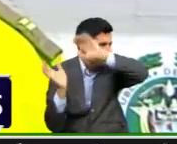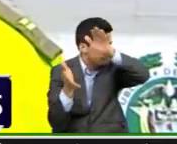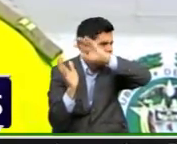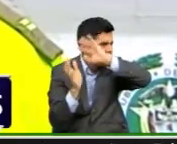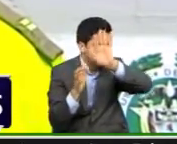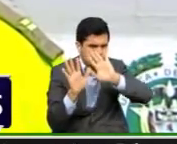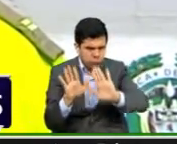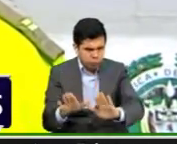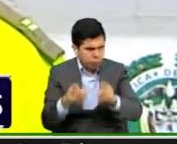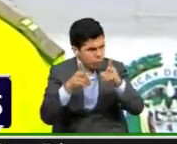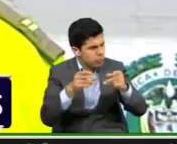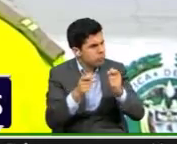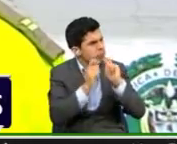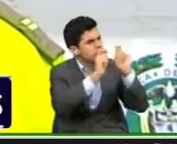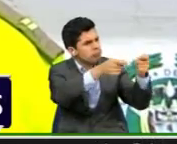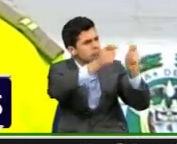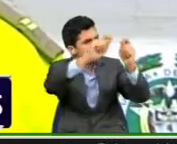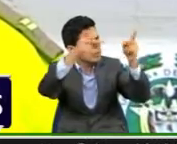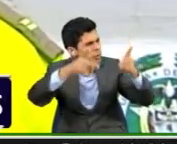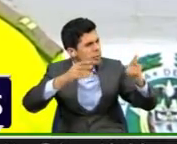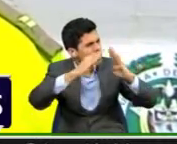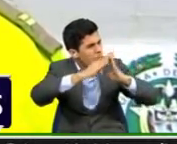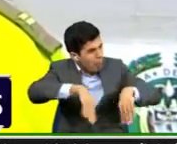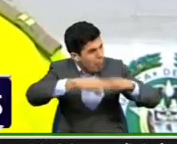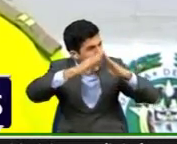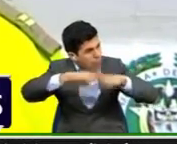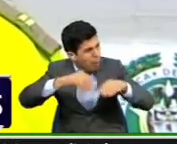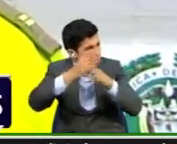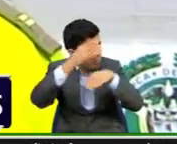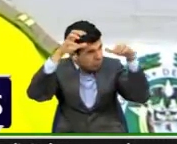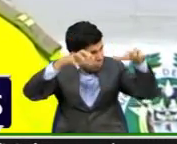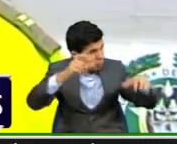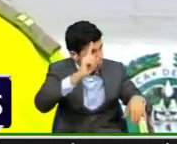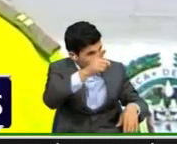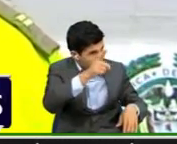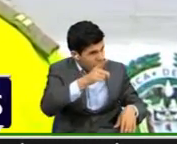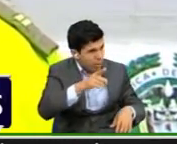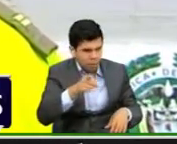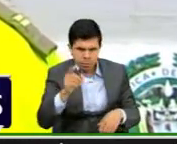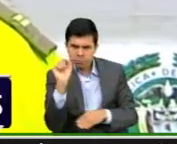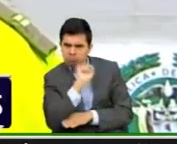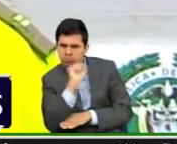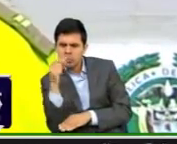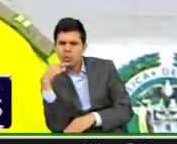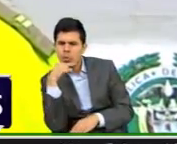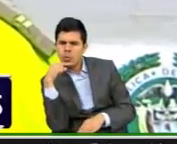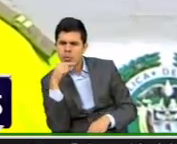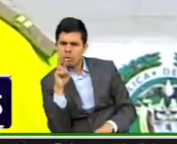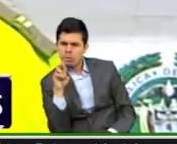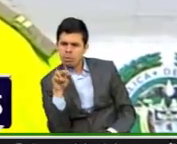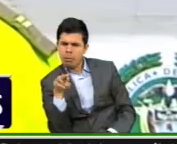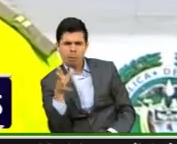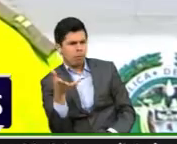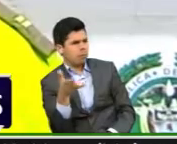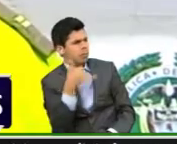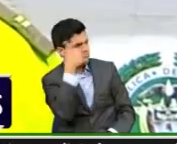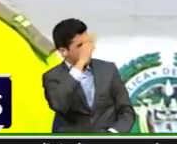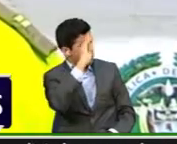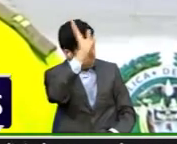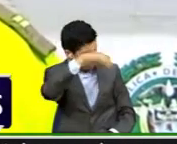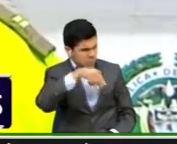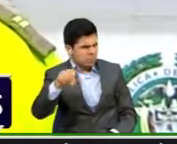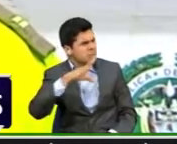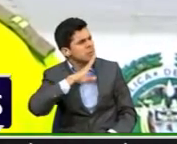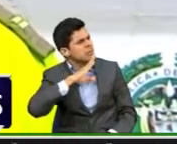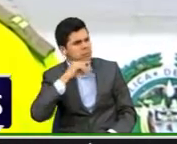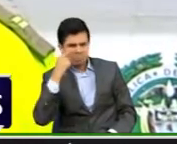asignado para la gente que ha sido afectada por la ola invernal que en un vehículo color rojo para la cual se puede se se desprende se